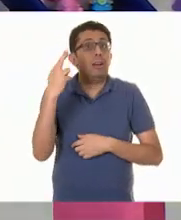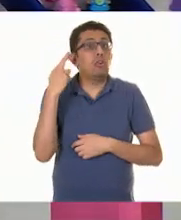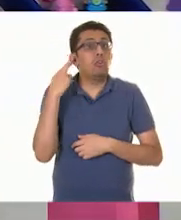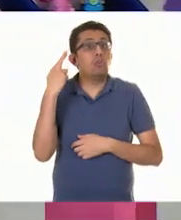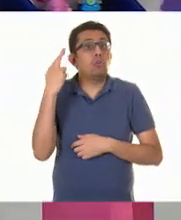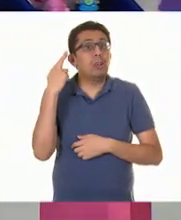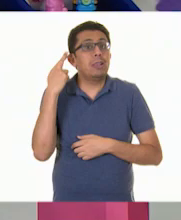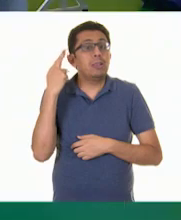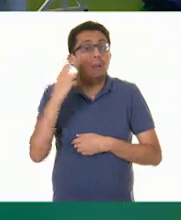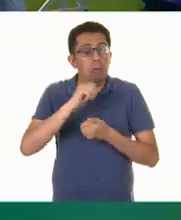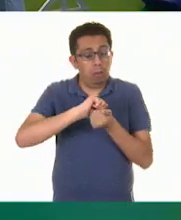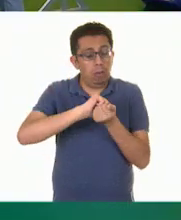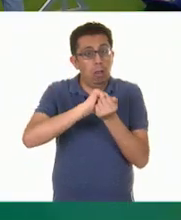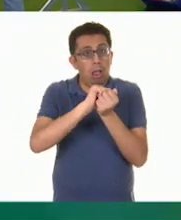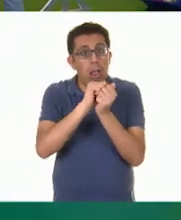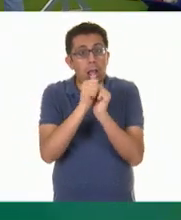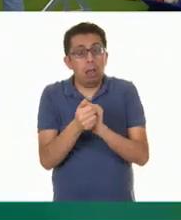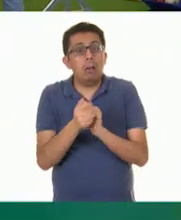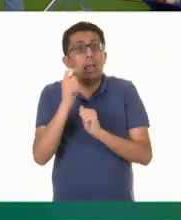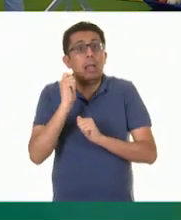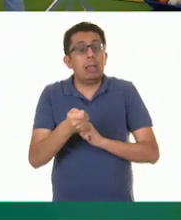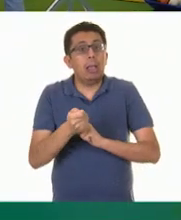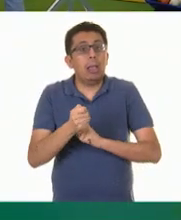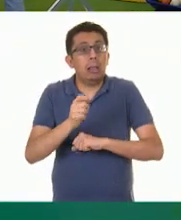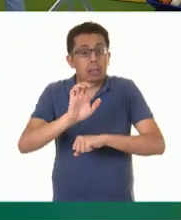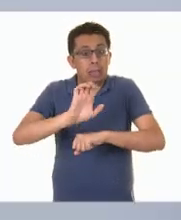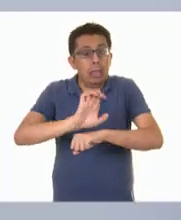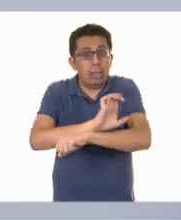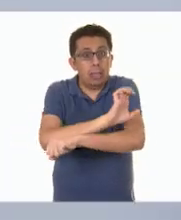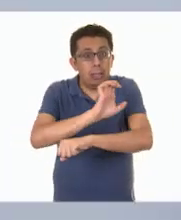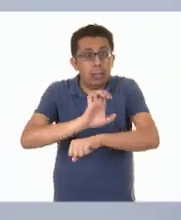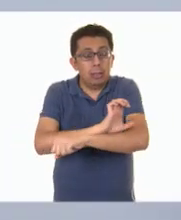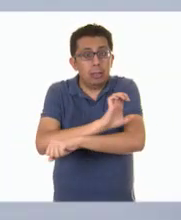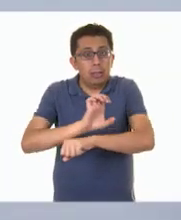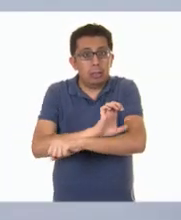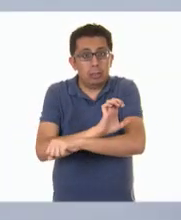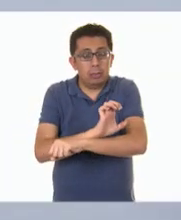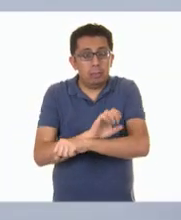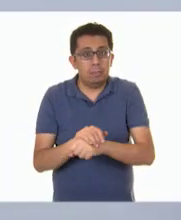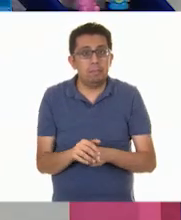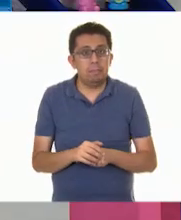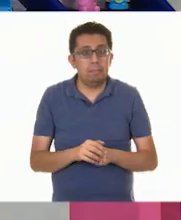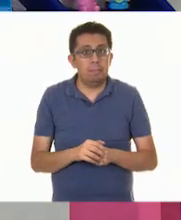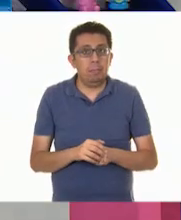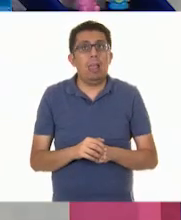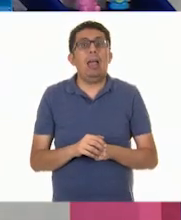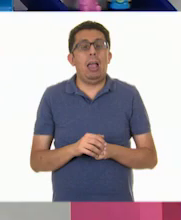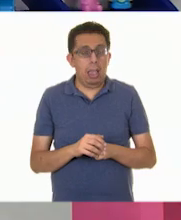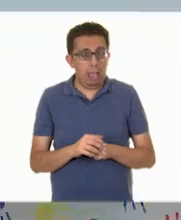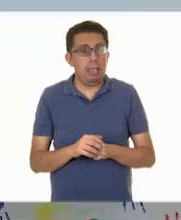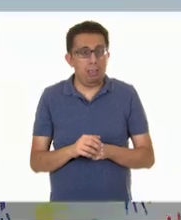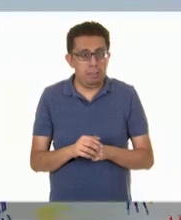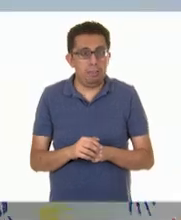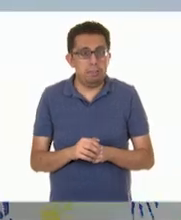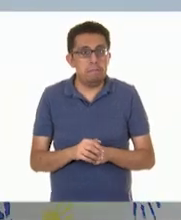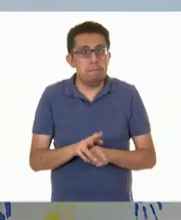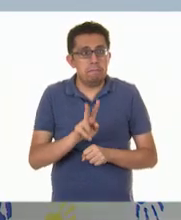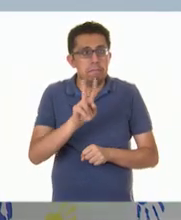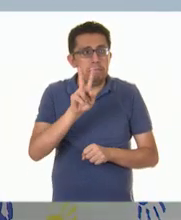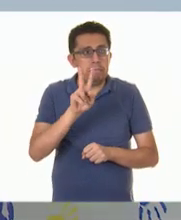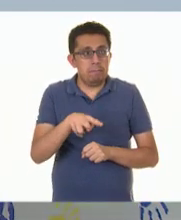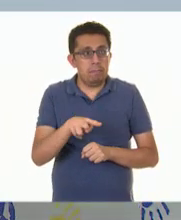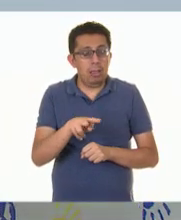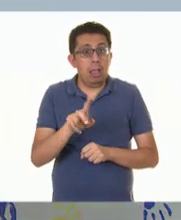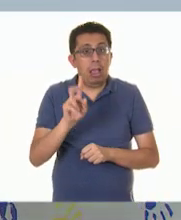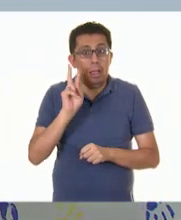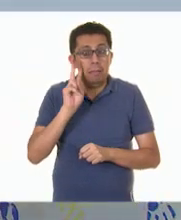señales eléctricas. Ah, Es decir, esas ondas sonoras las convierte en señales eléctricas. eléctricas. De hecho, aquí